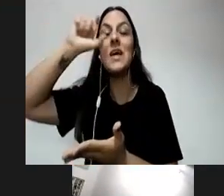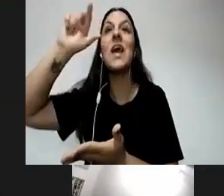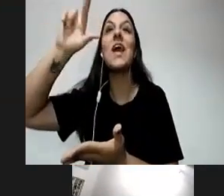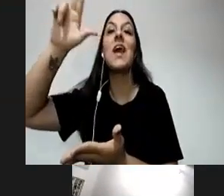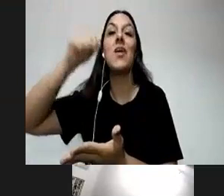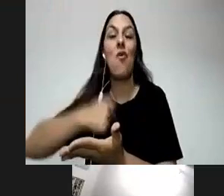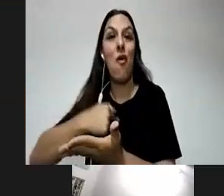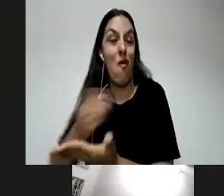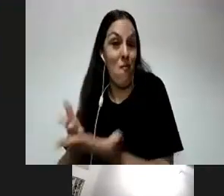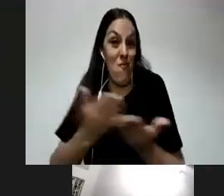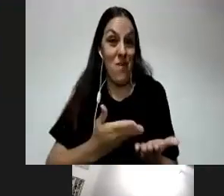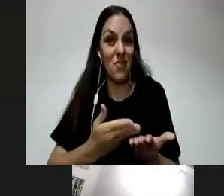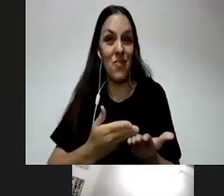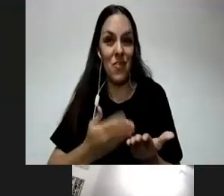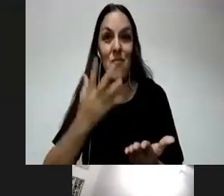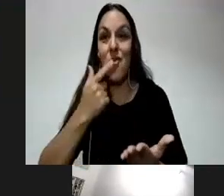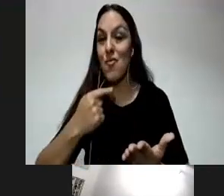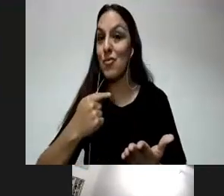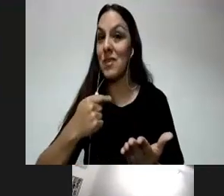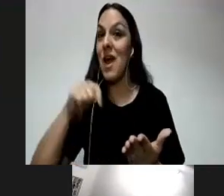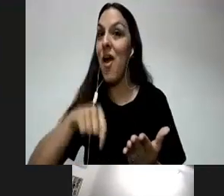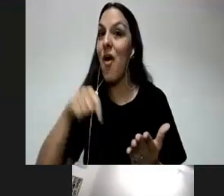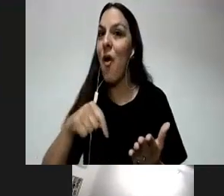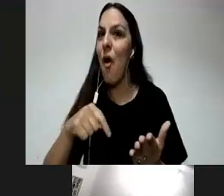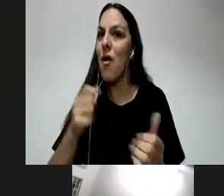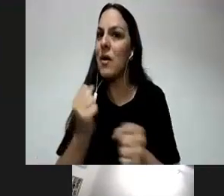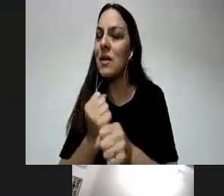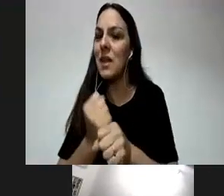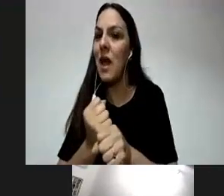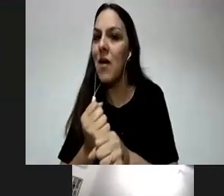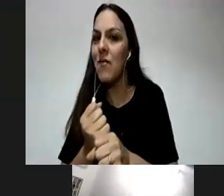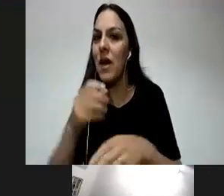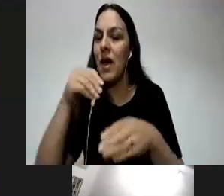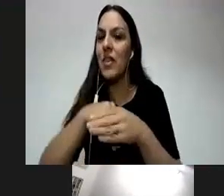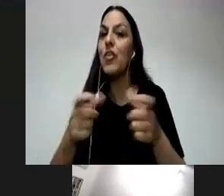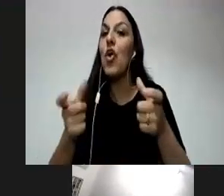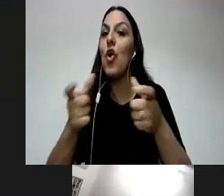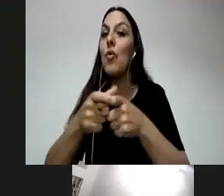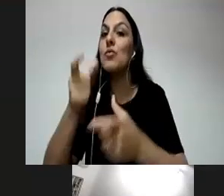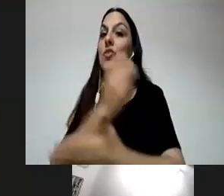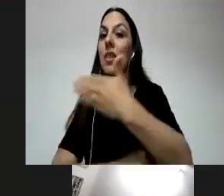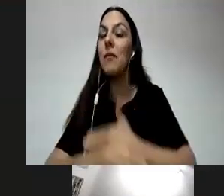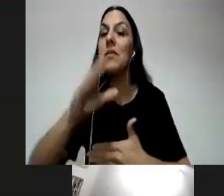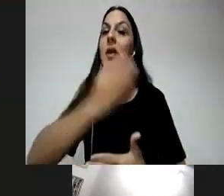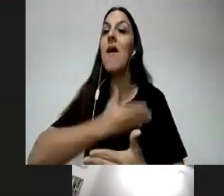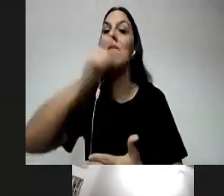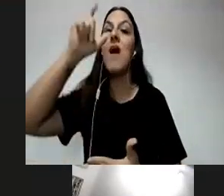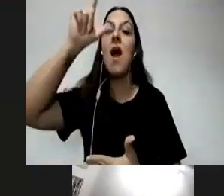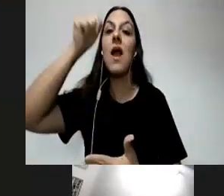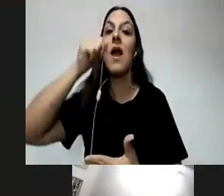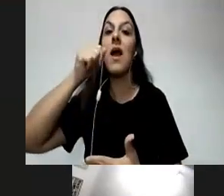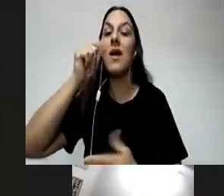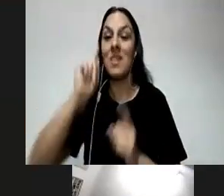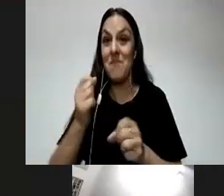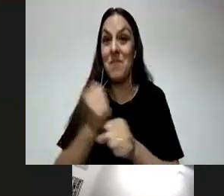que pueda estar trabajando en el seno de la Comisión de Discapacidad de la FACA, como muchos de